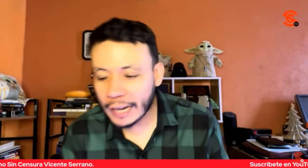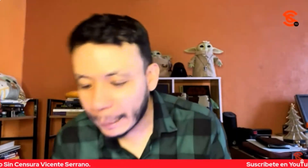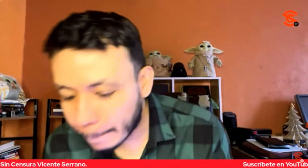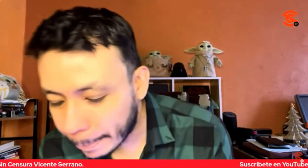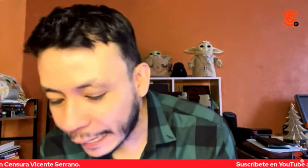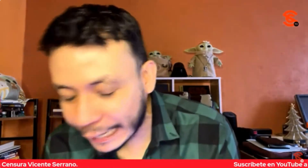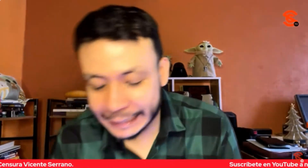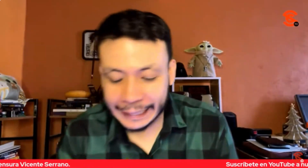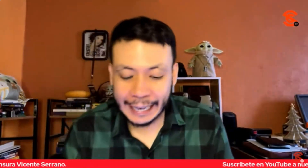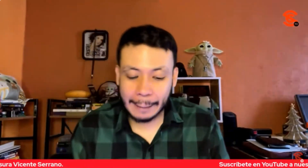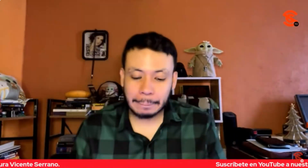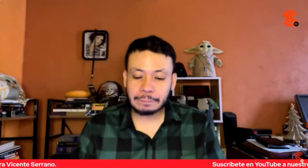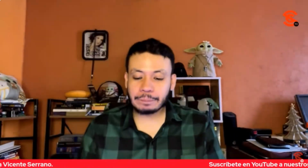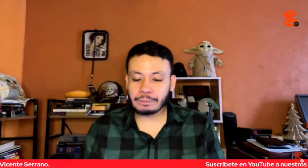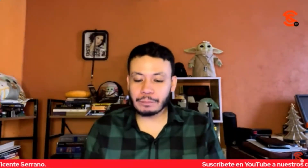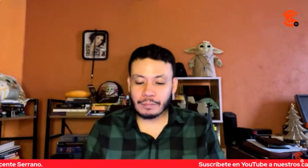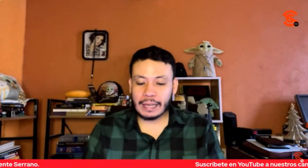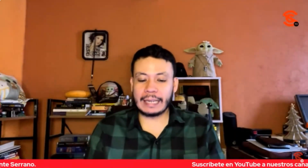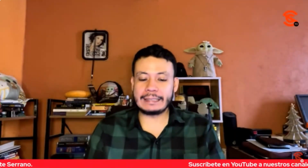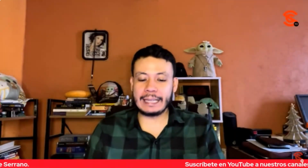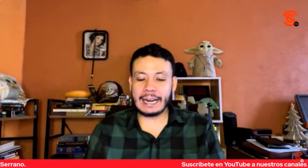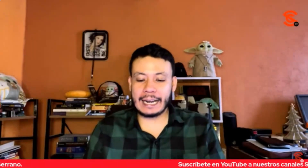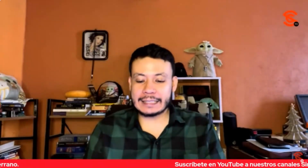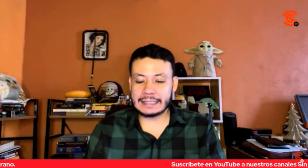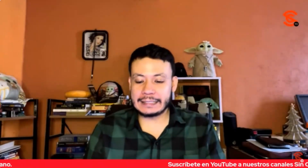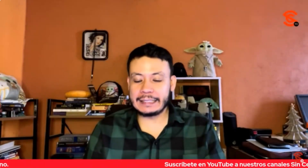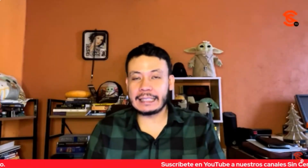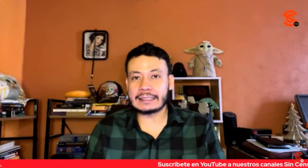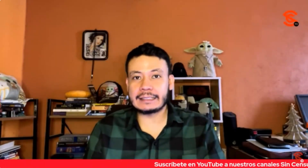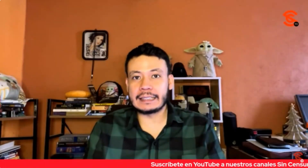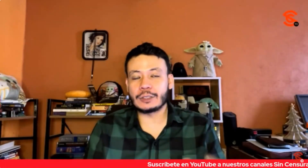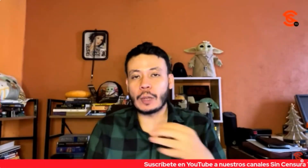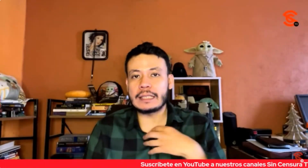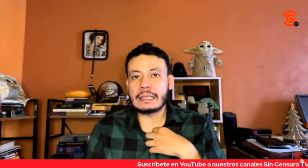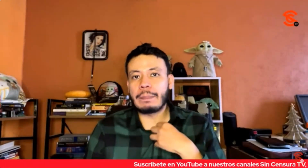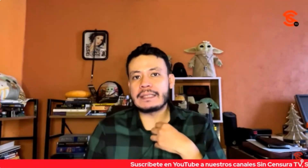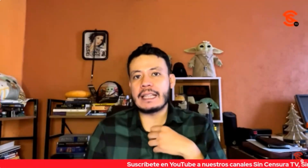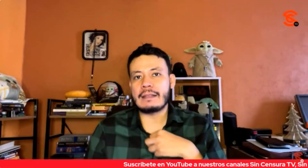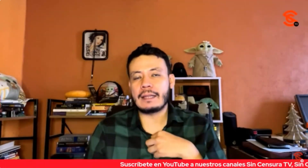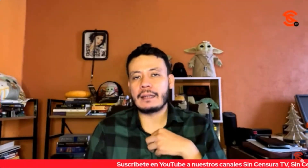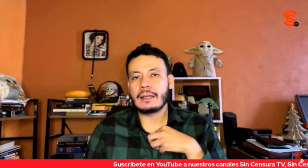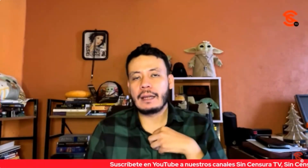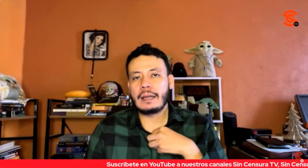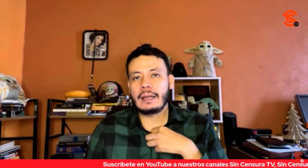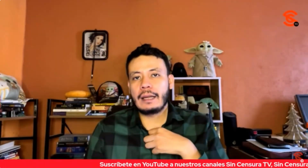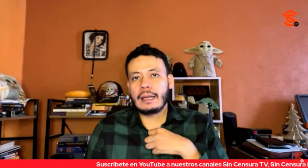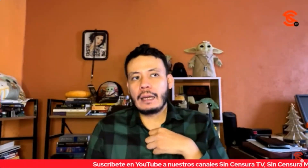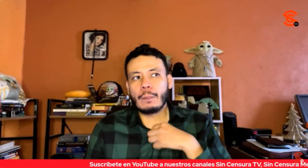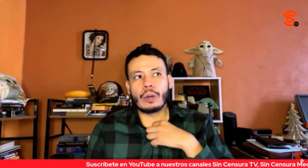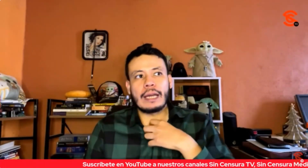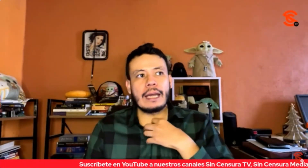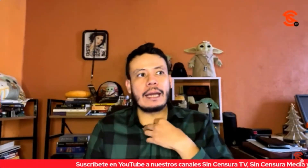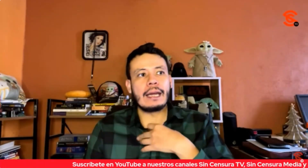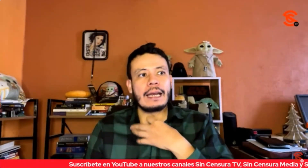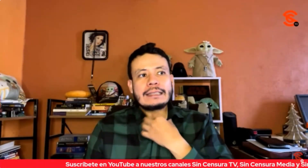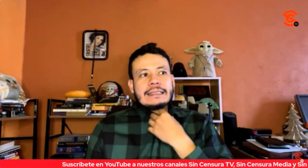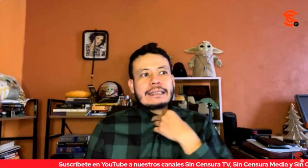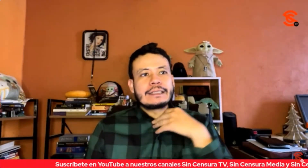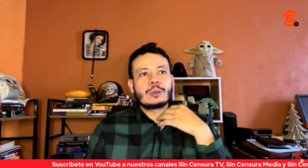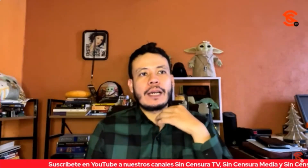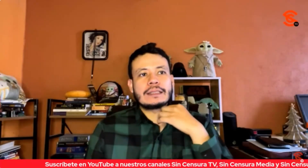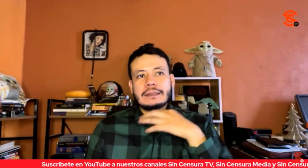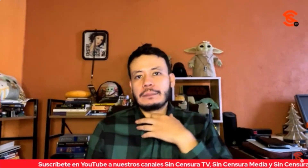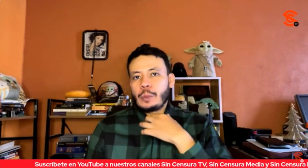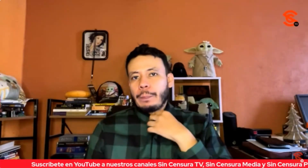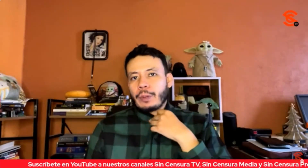esta persona altera las citas textuales del presidente, porque la